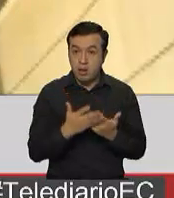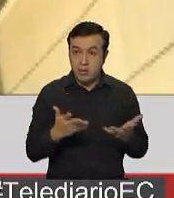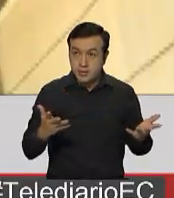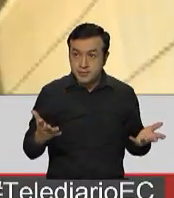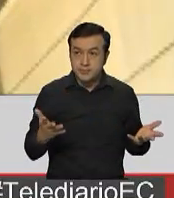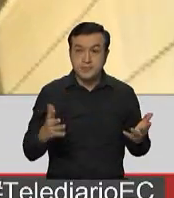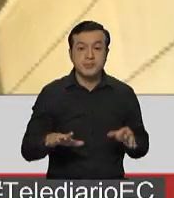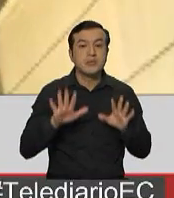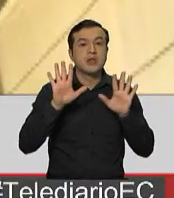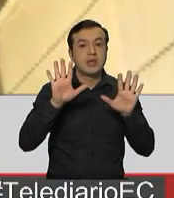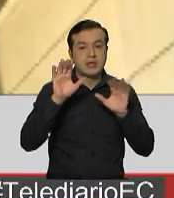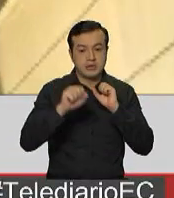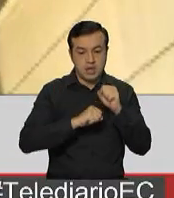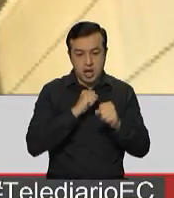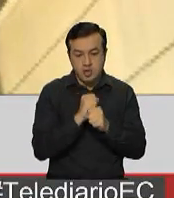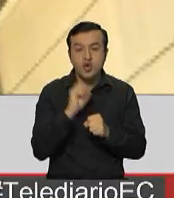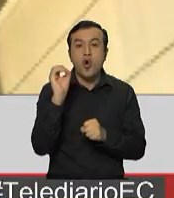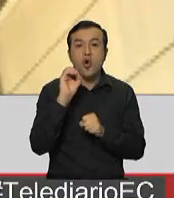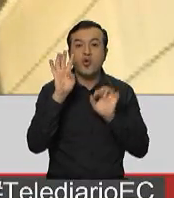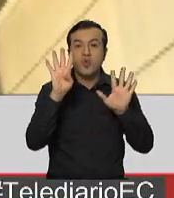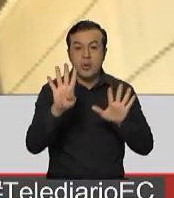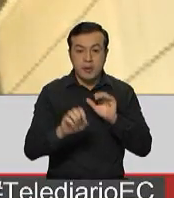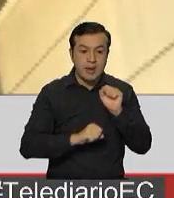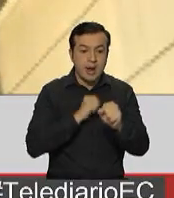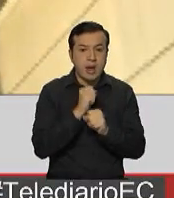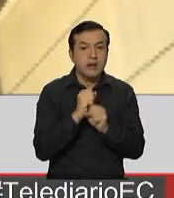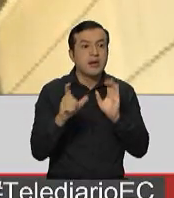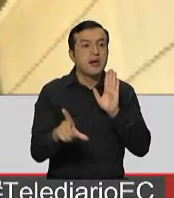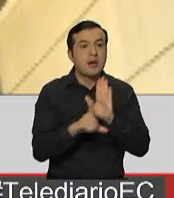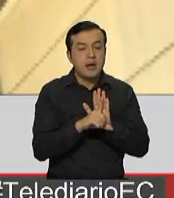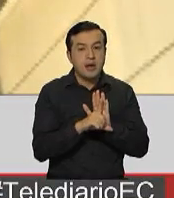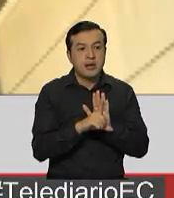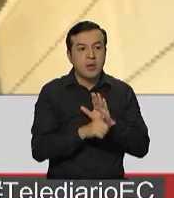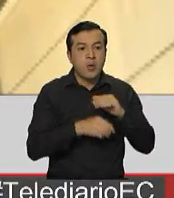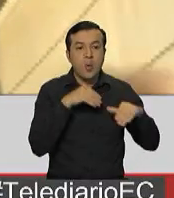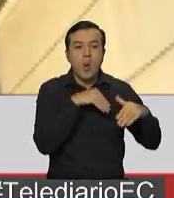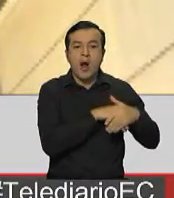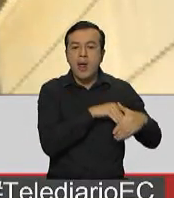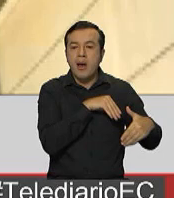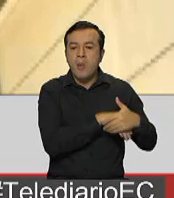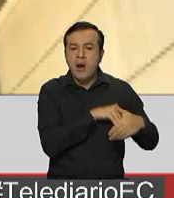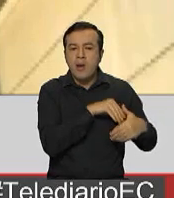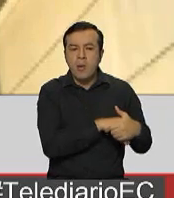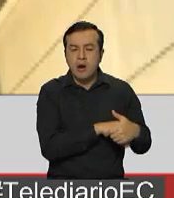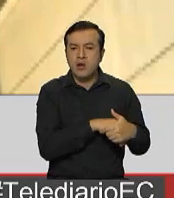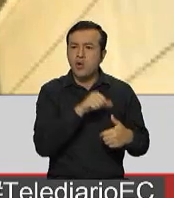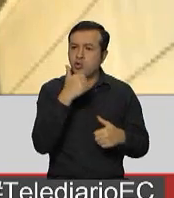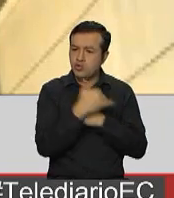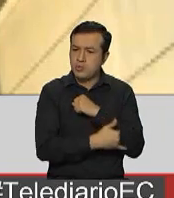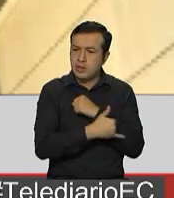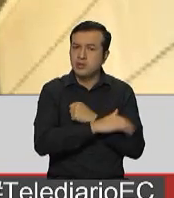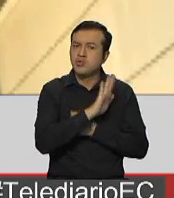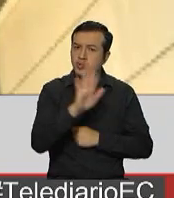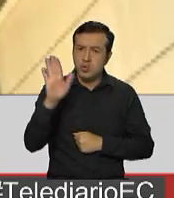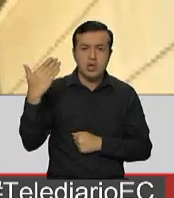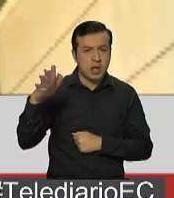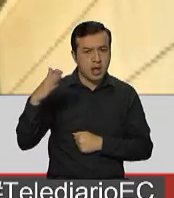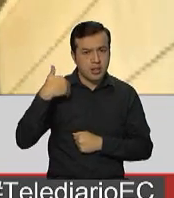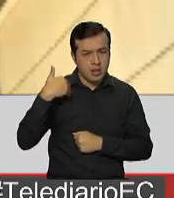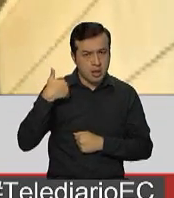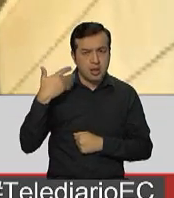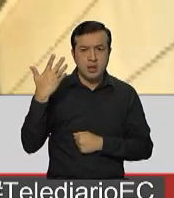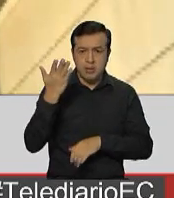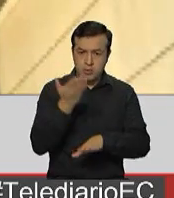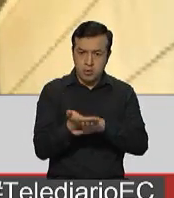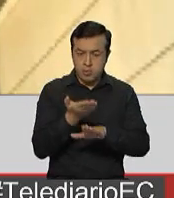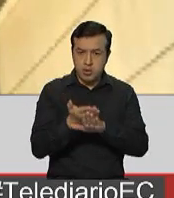tienen 10 años o 9 años guardada la ley de extinción de dominio, que ya tienen los demás países en América Latina y que fue